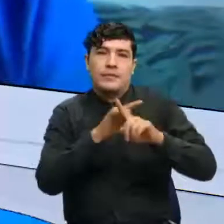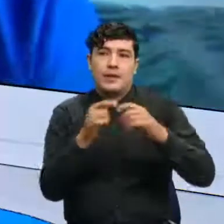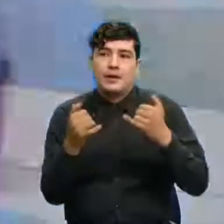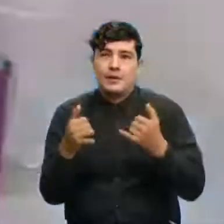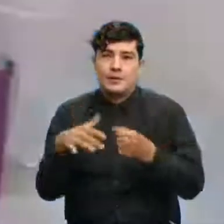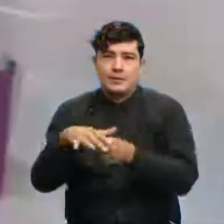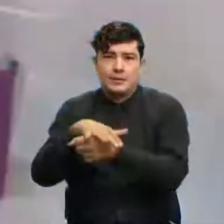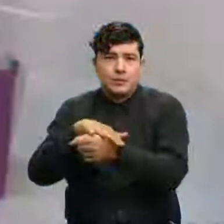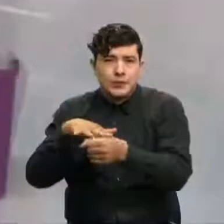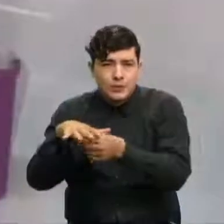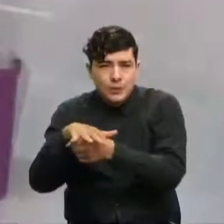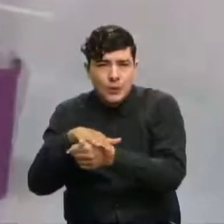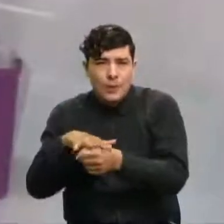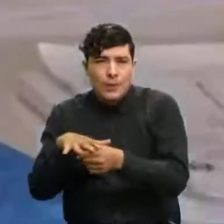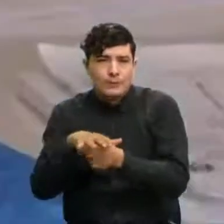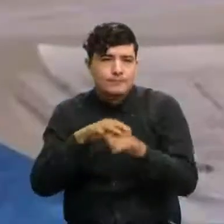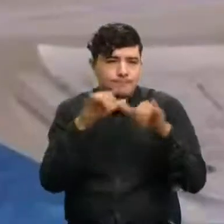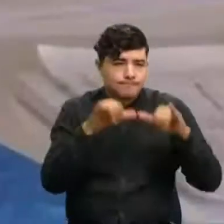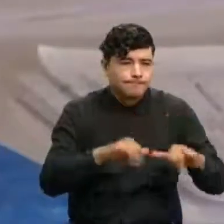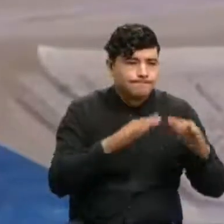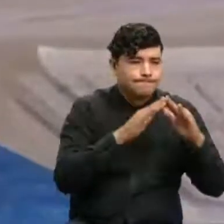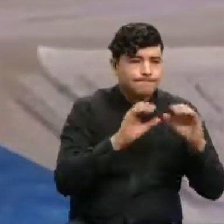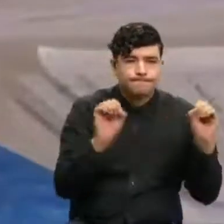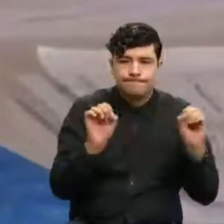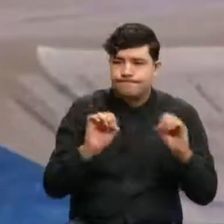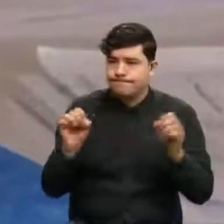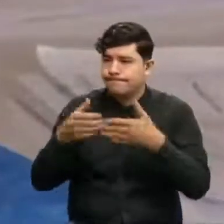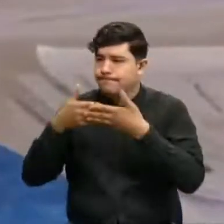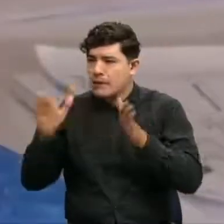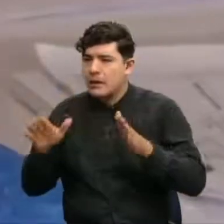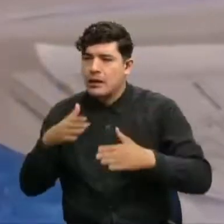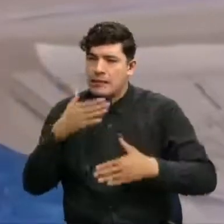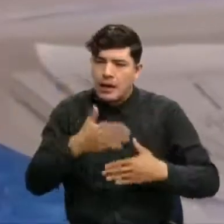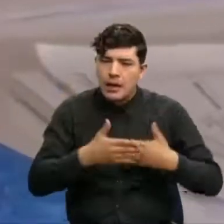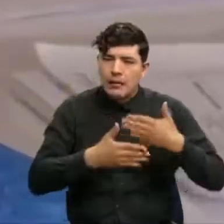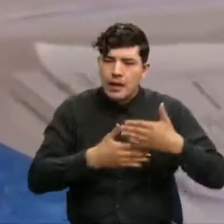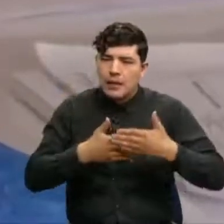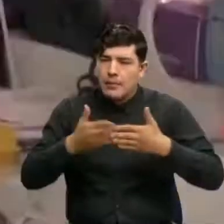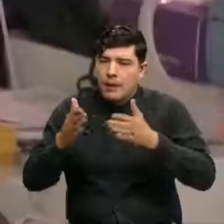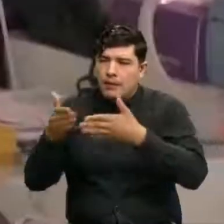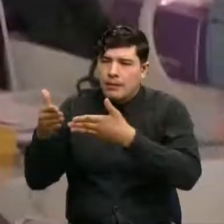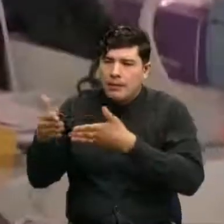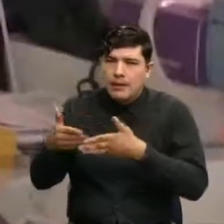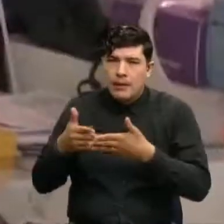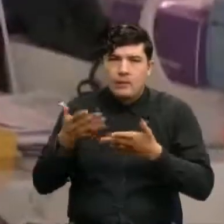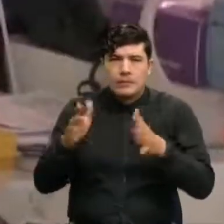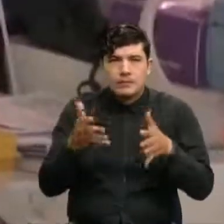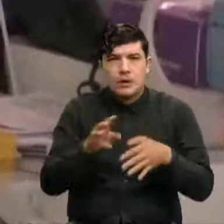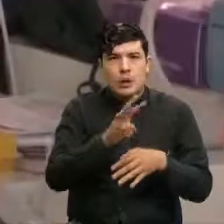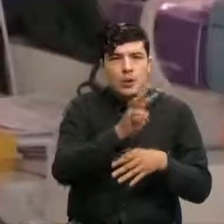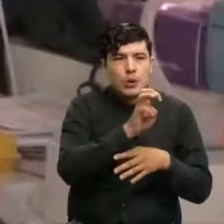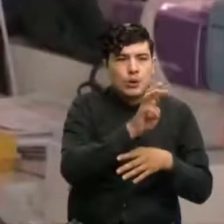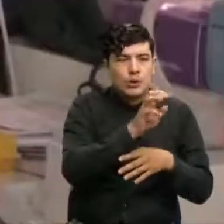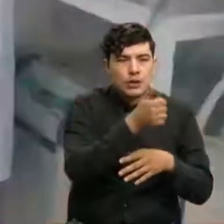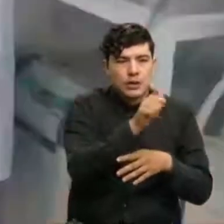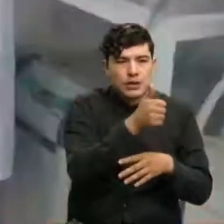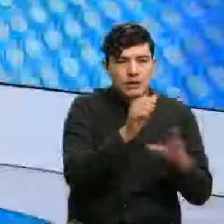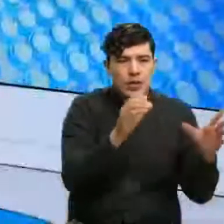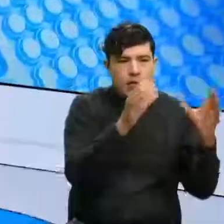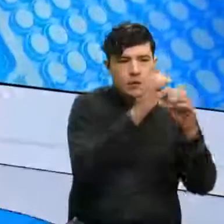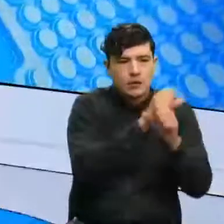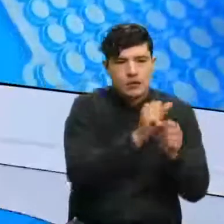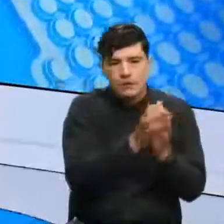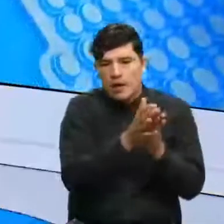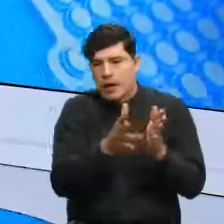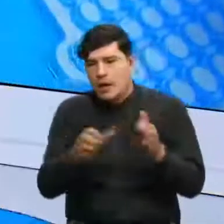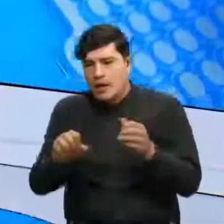que ni confinamiento ni apertura, sino que vamos abriendo poco a poco, y sobre todo de 10 de la noche a 5 de la mañana, pues